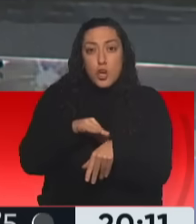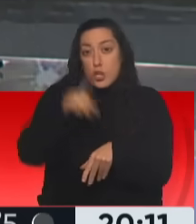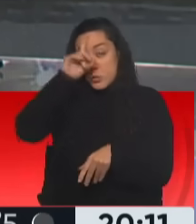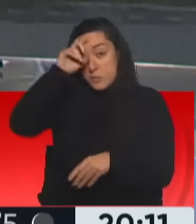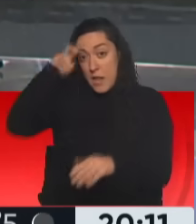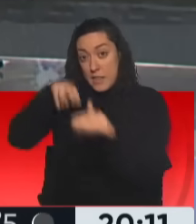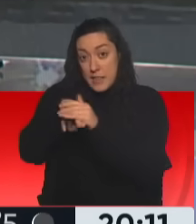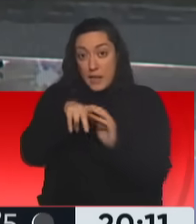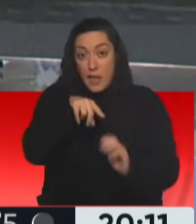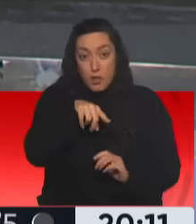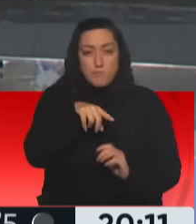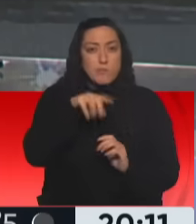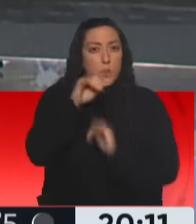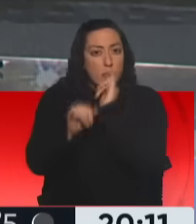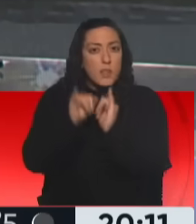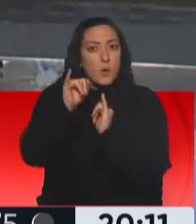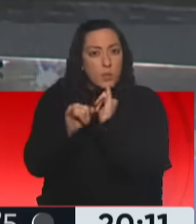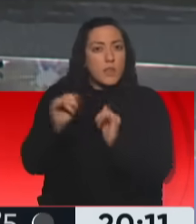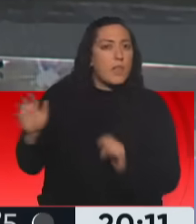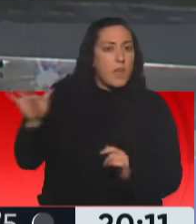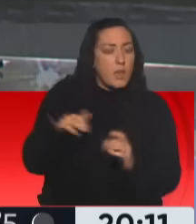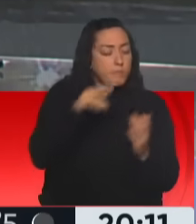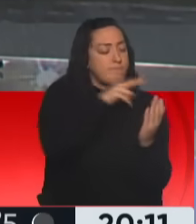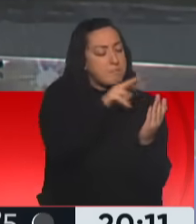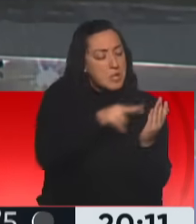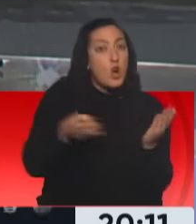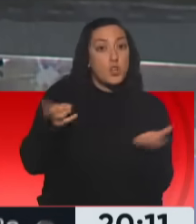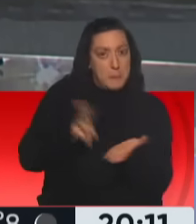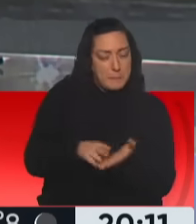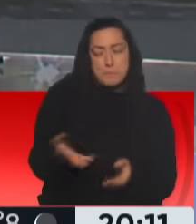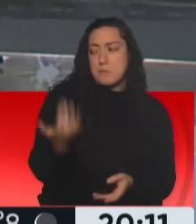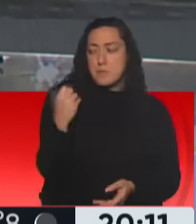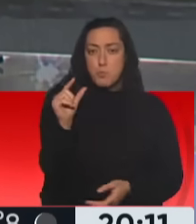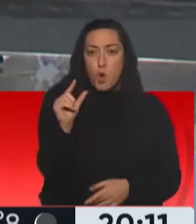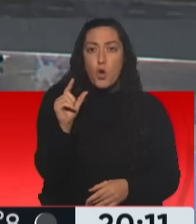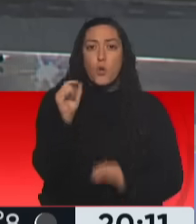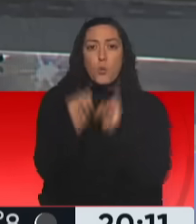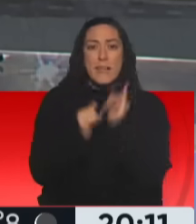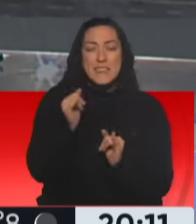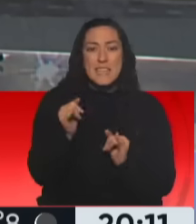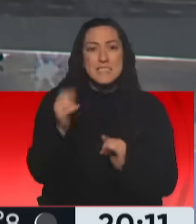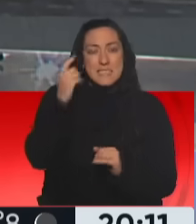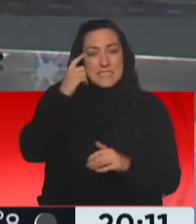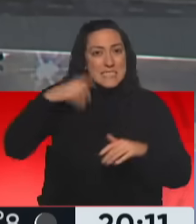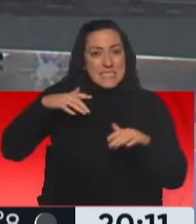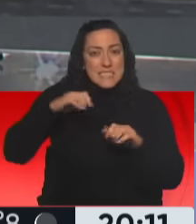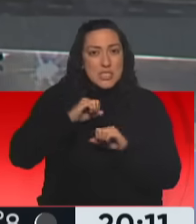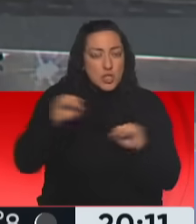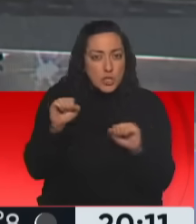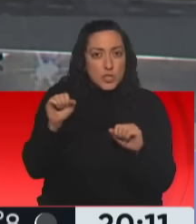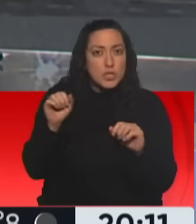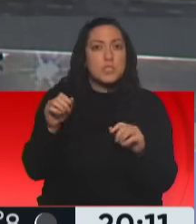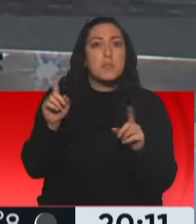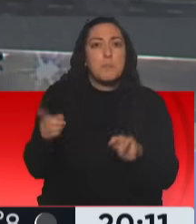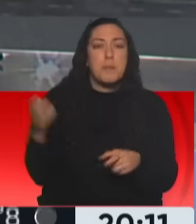estaba correcto. internada ella, y él contó hace algunas horas que Alejandra sufrió Mm, un shock con bueno, hipoxemia severa y una